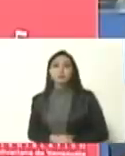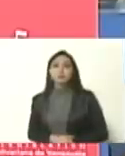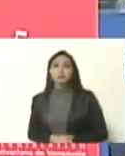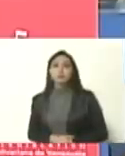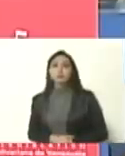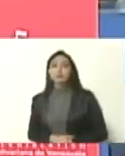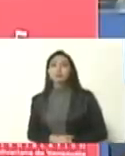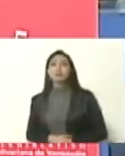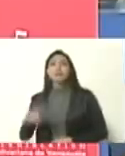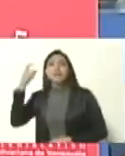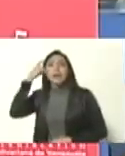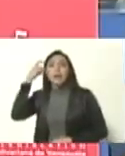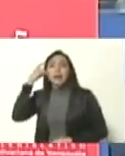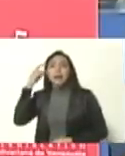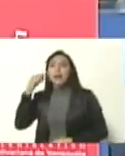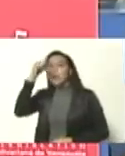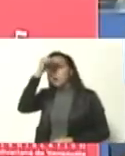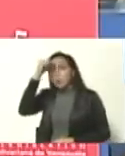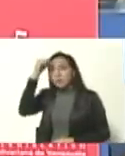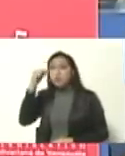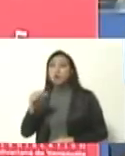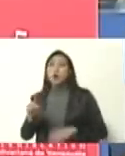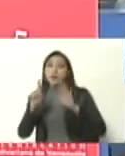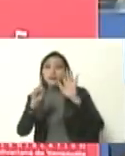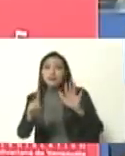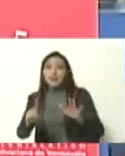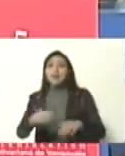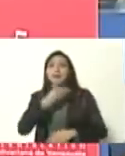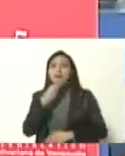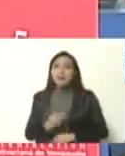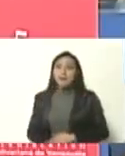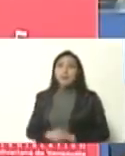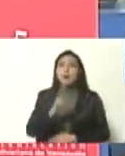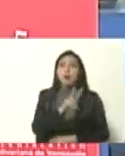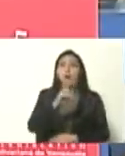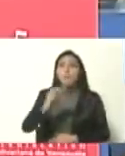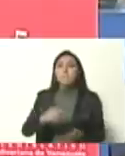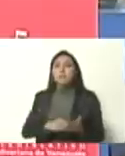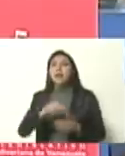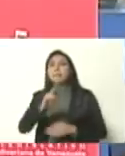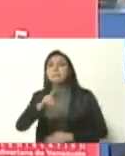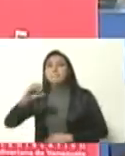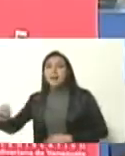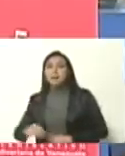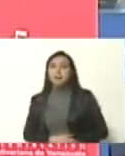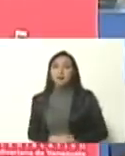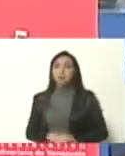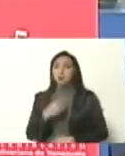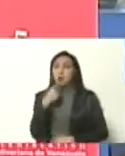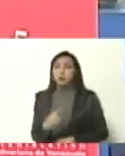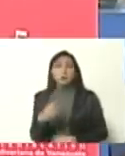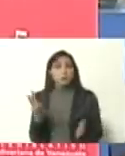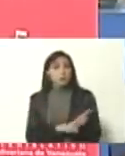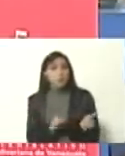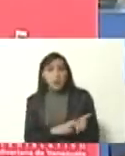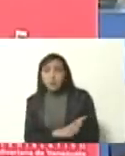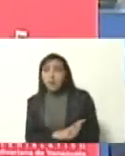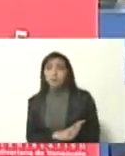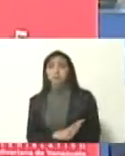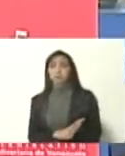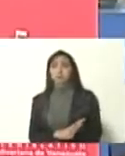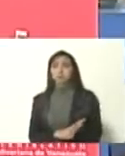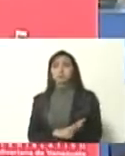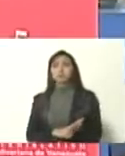pasado día domingo 6 de diciembre de 2020. Lo decimos sin ironía, porque todas